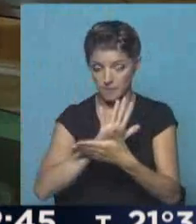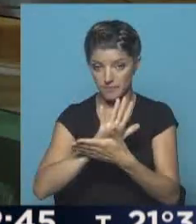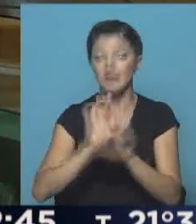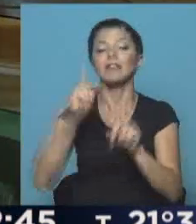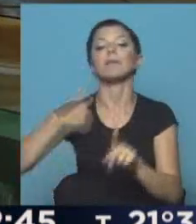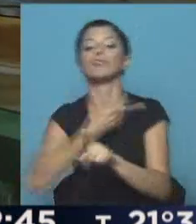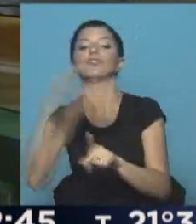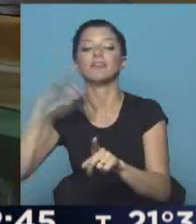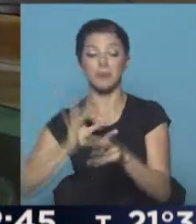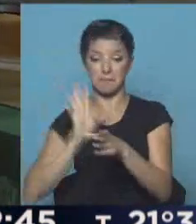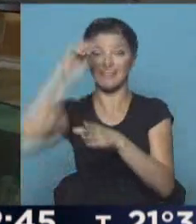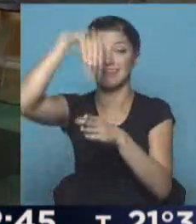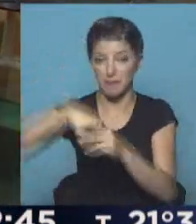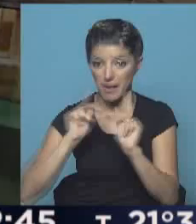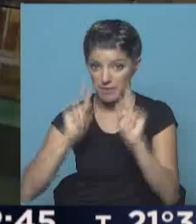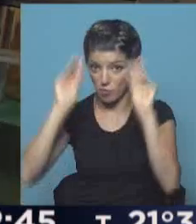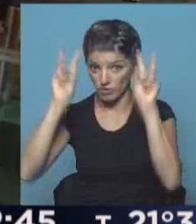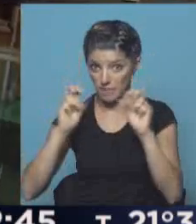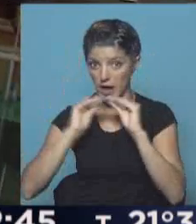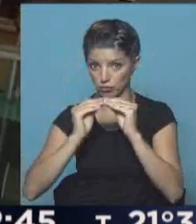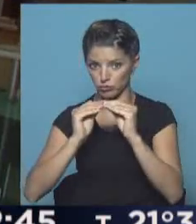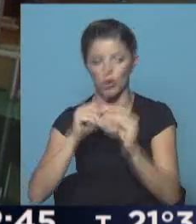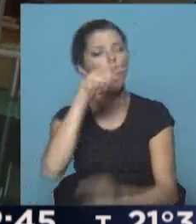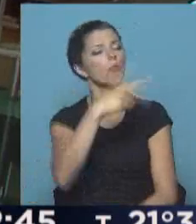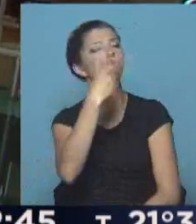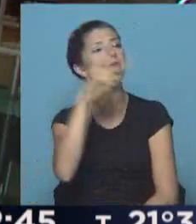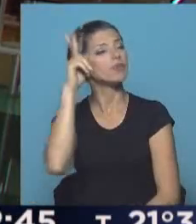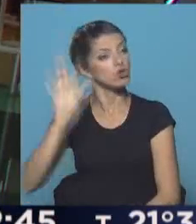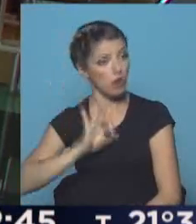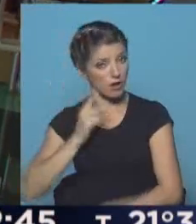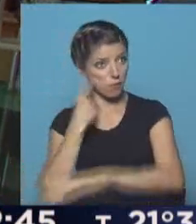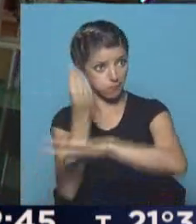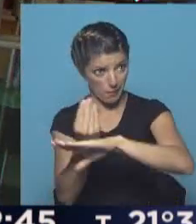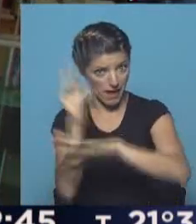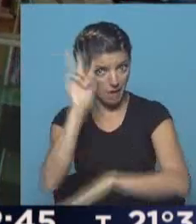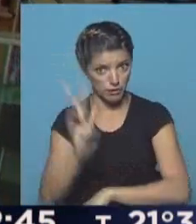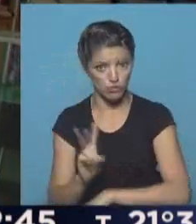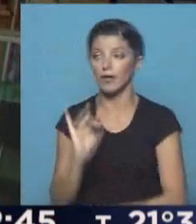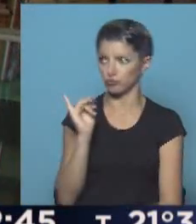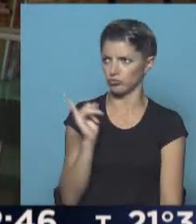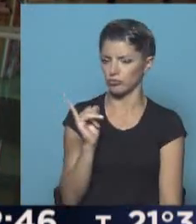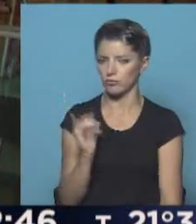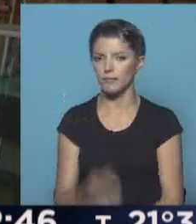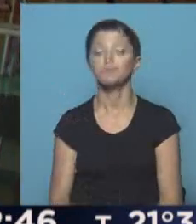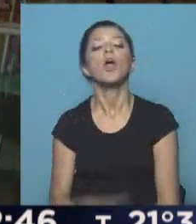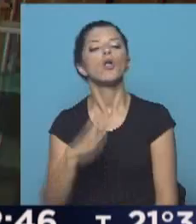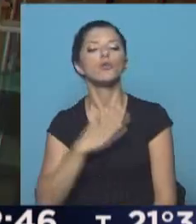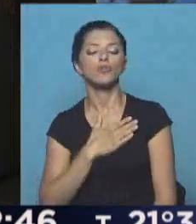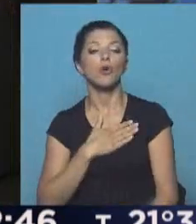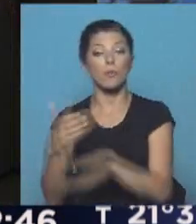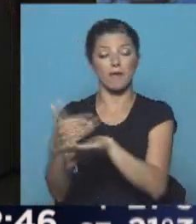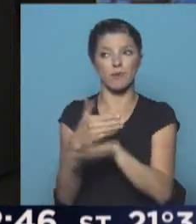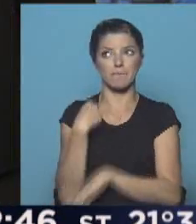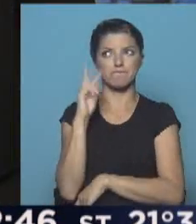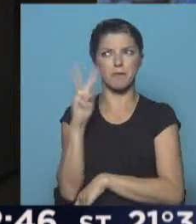en esos temas. Viviste 28 años en Venezuela. Así es. Cuando lo vemos desde afuera, incluso los que seguimos el tema, todo el tiempo